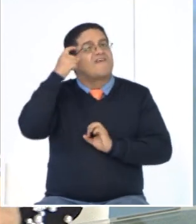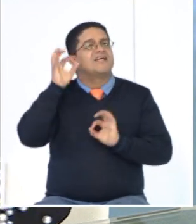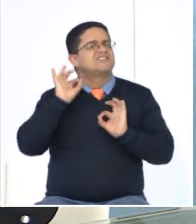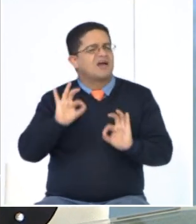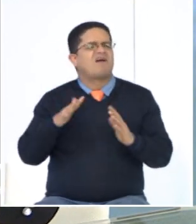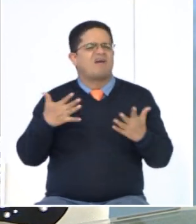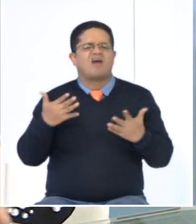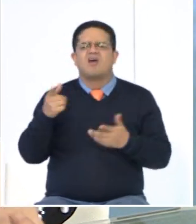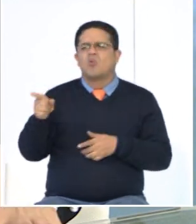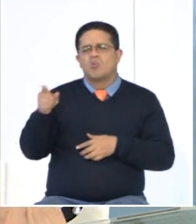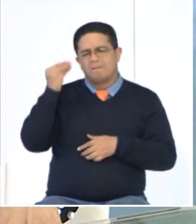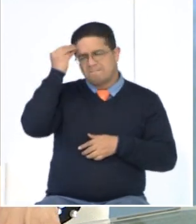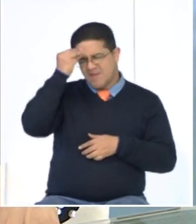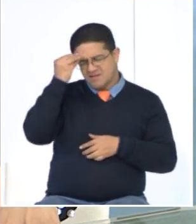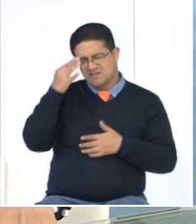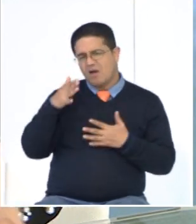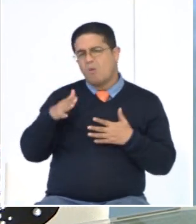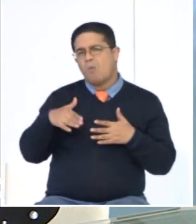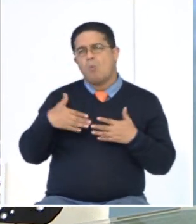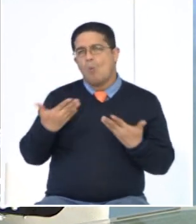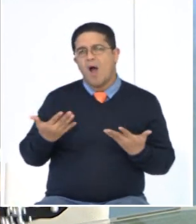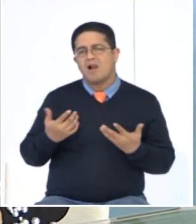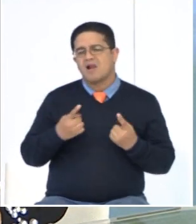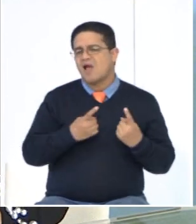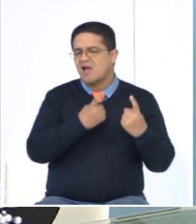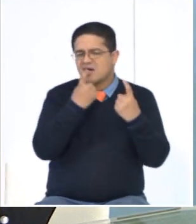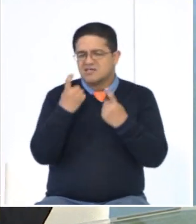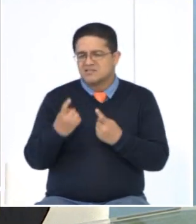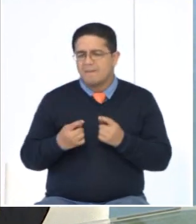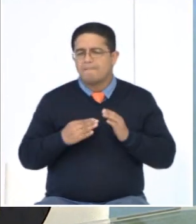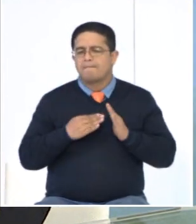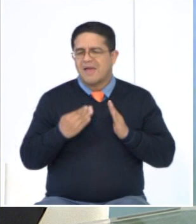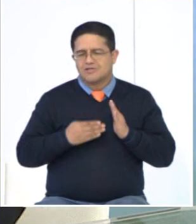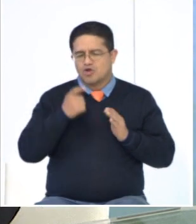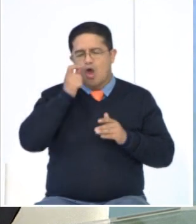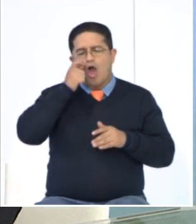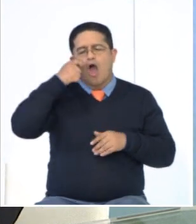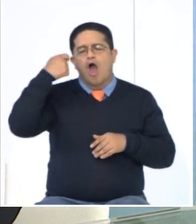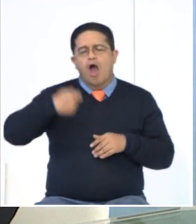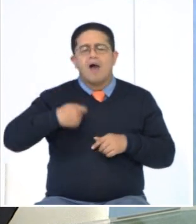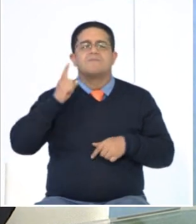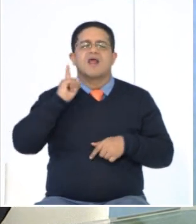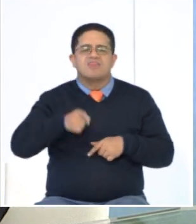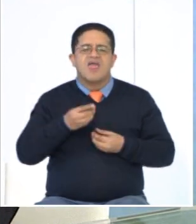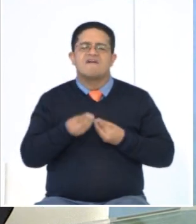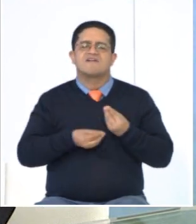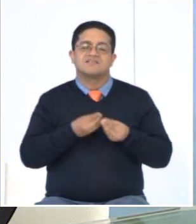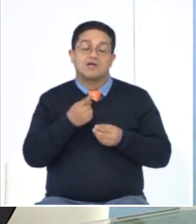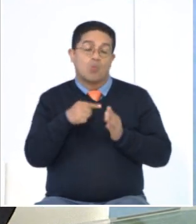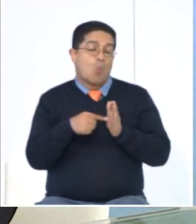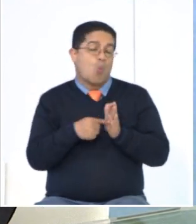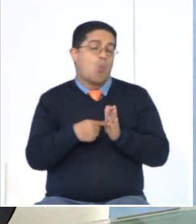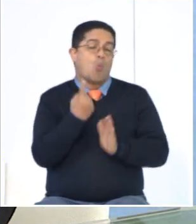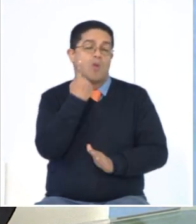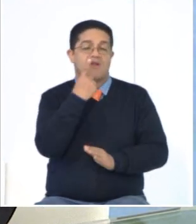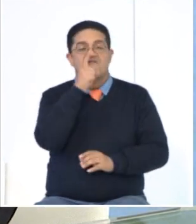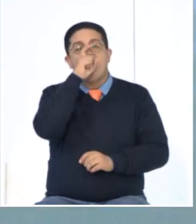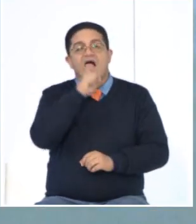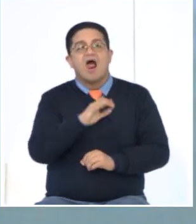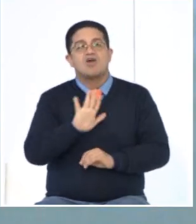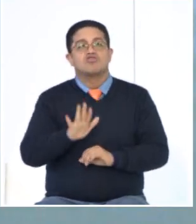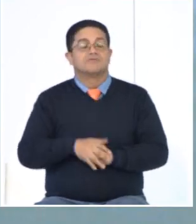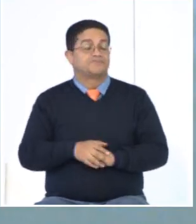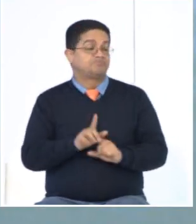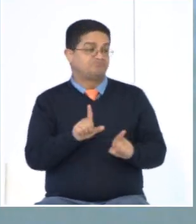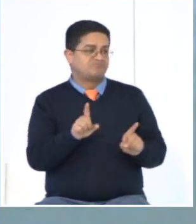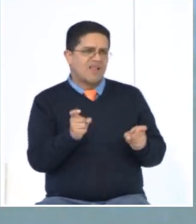¿Cuáles consideras que debería ser por lo menos los exámenes básicos que un caballero debería realizarse por lo menos una vez al año? El